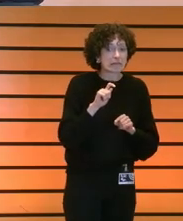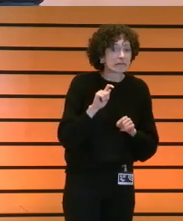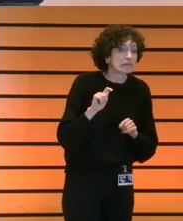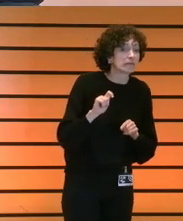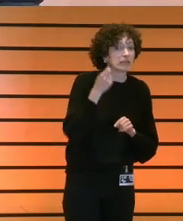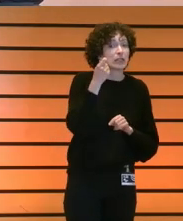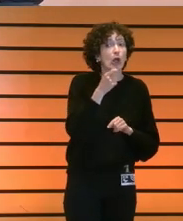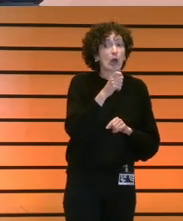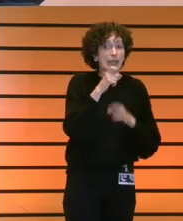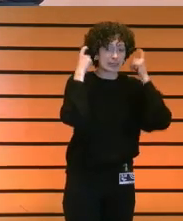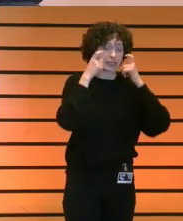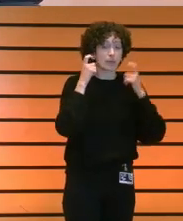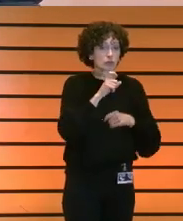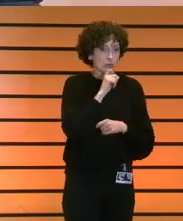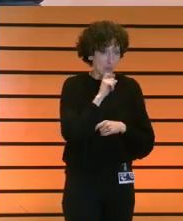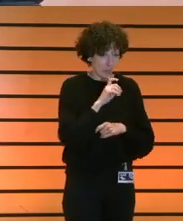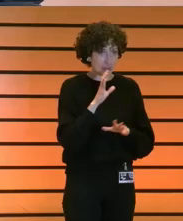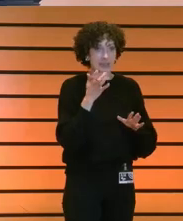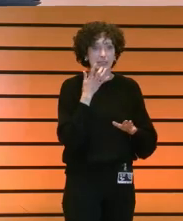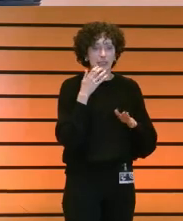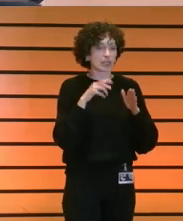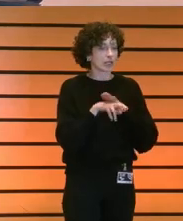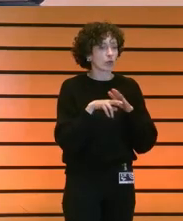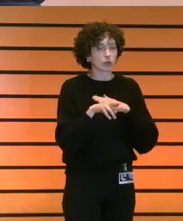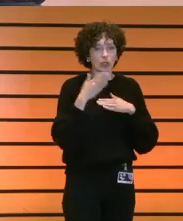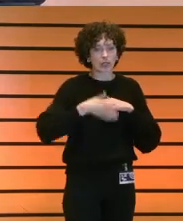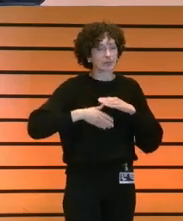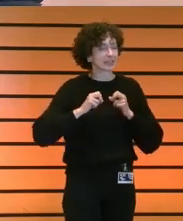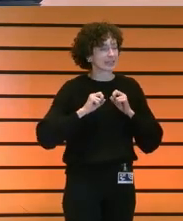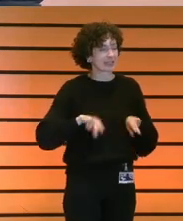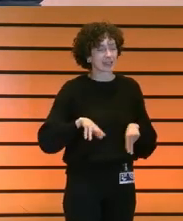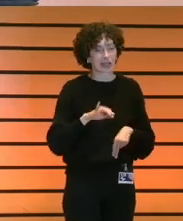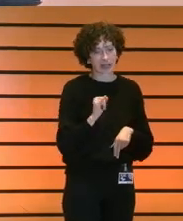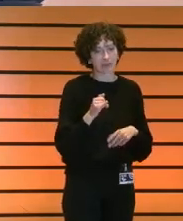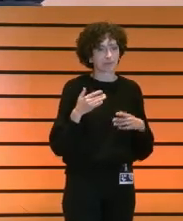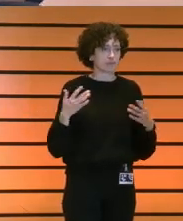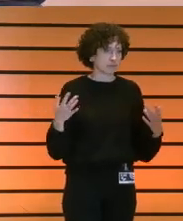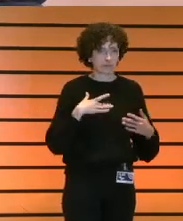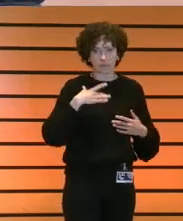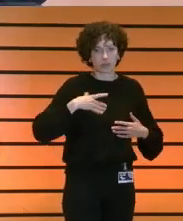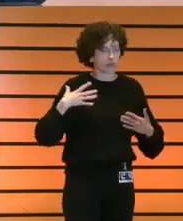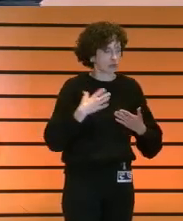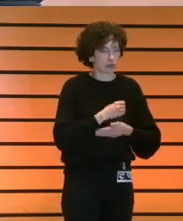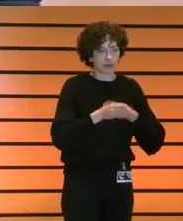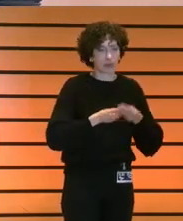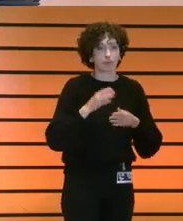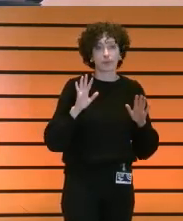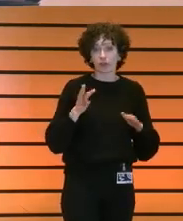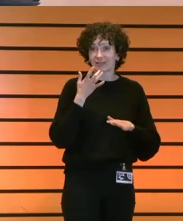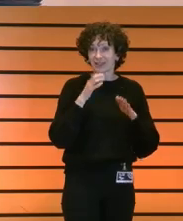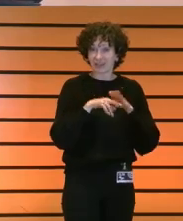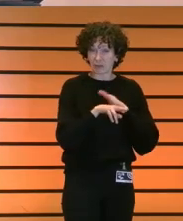Cuando uno tiene recursos ilimitados, pues directamente puede abordarlo todo. Pero cuando tiene recursos